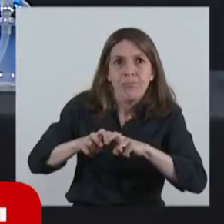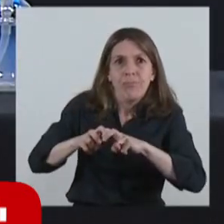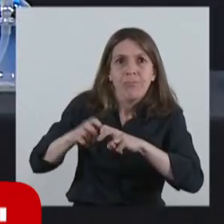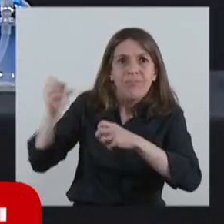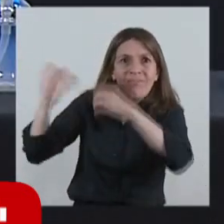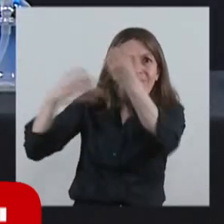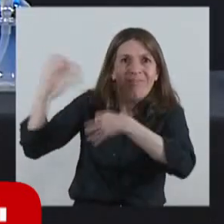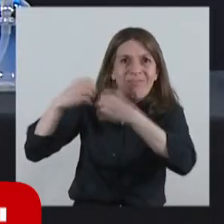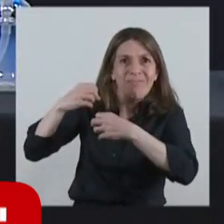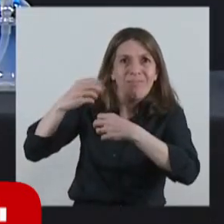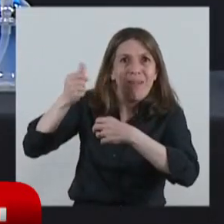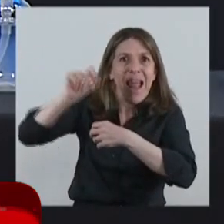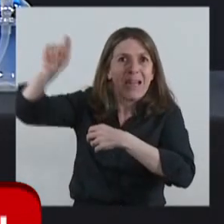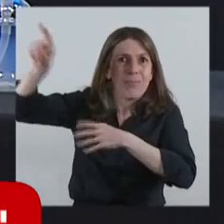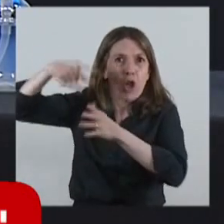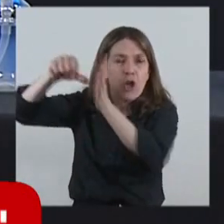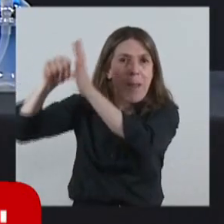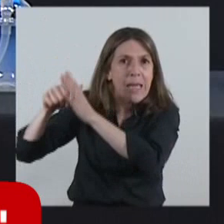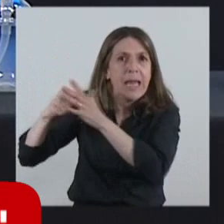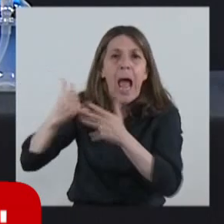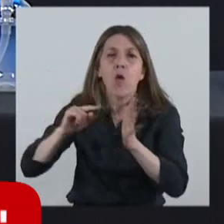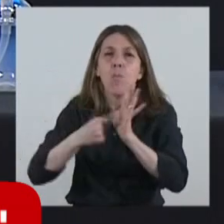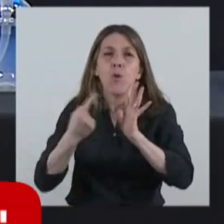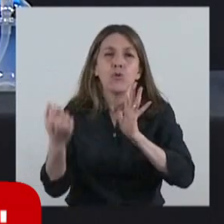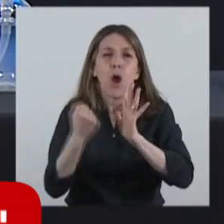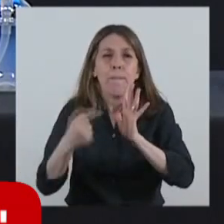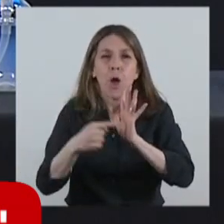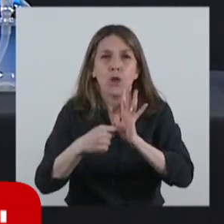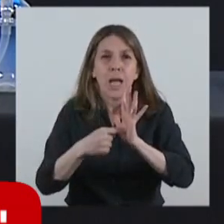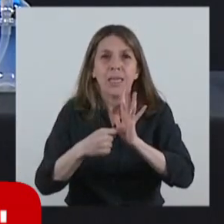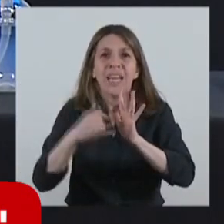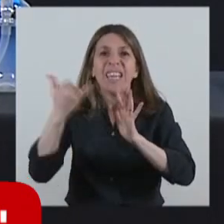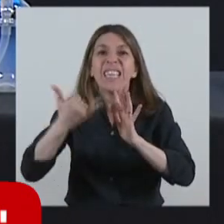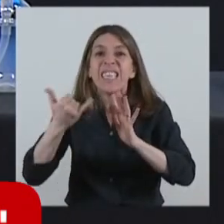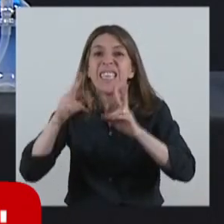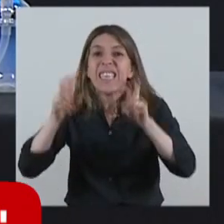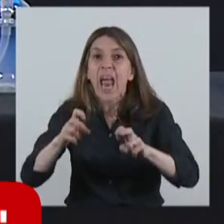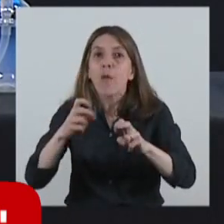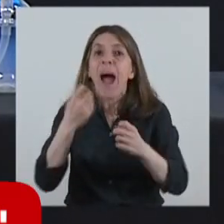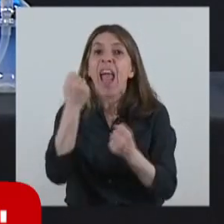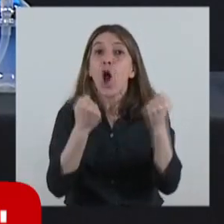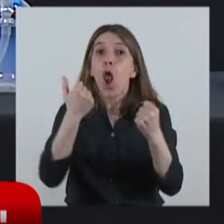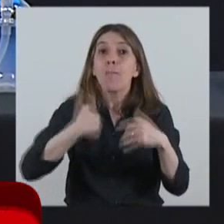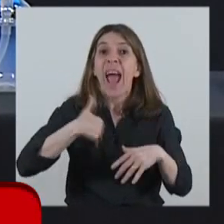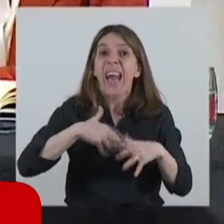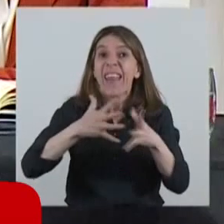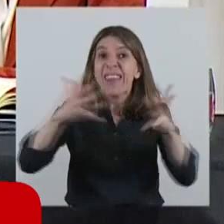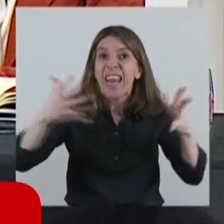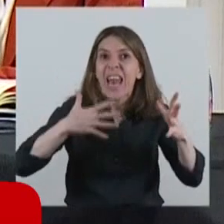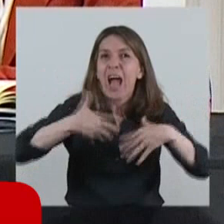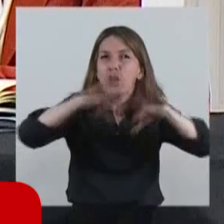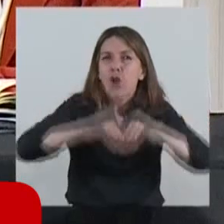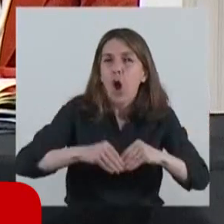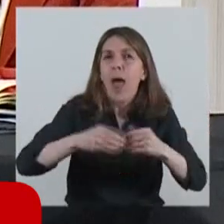también hay un elemento clave aquí que es la cuestión de la armonización macroeconómica y cómo se va armonizando la